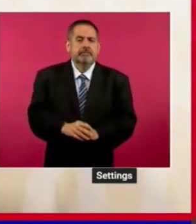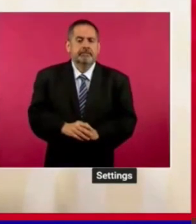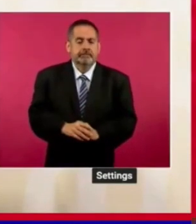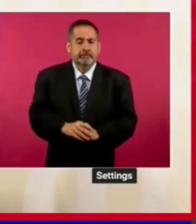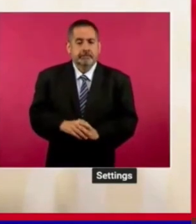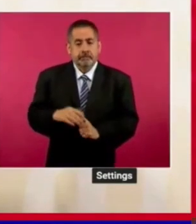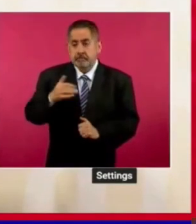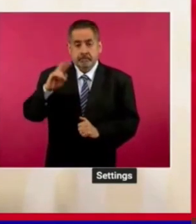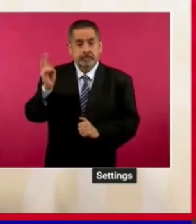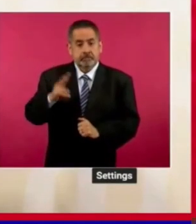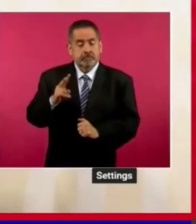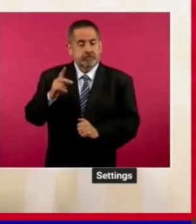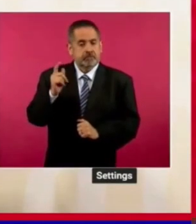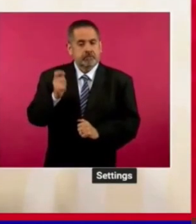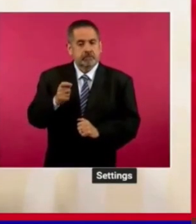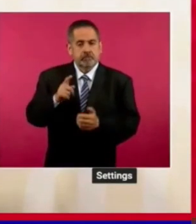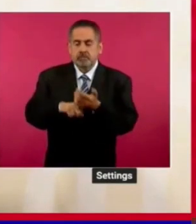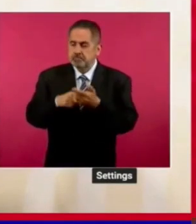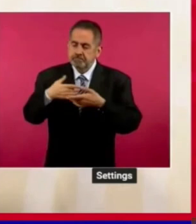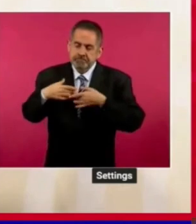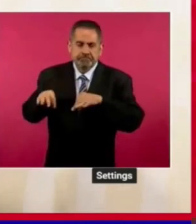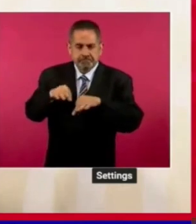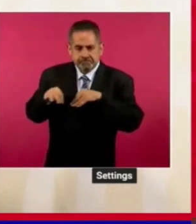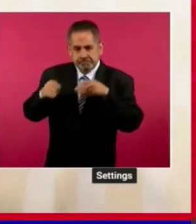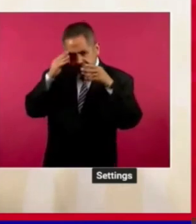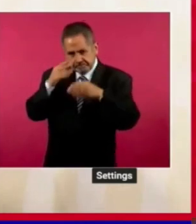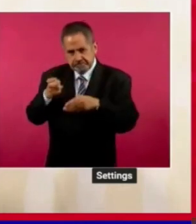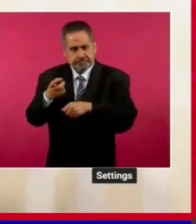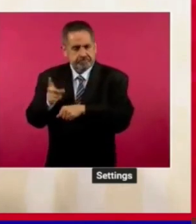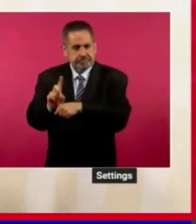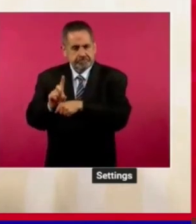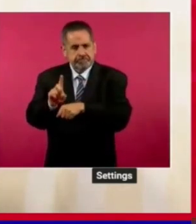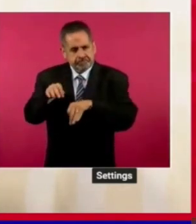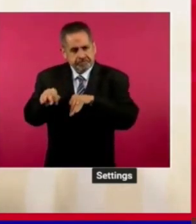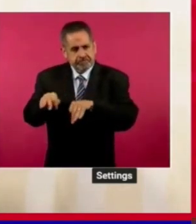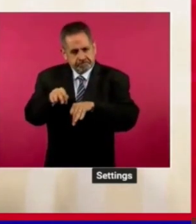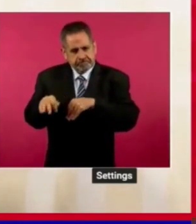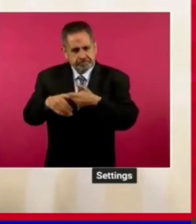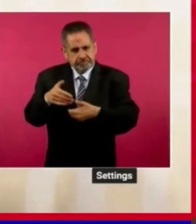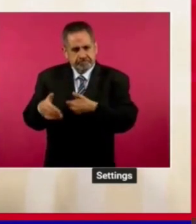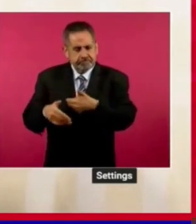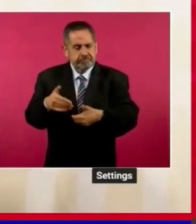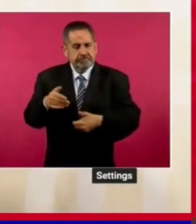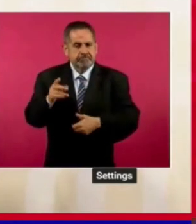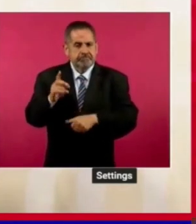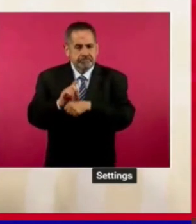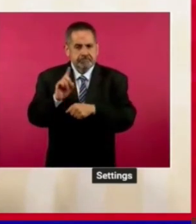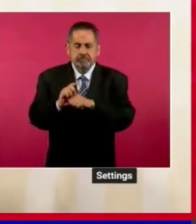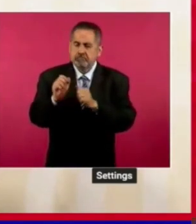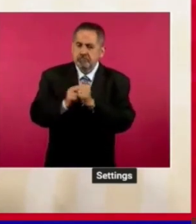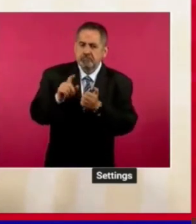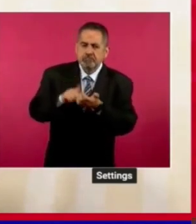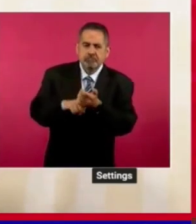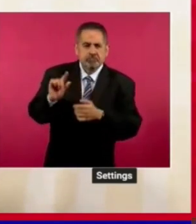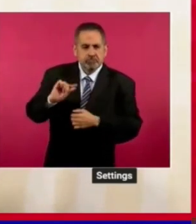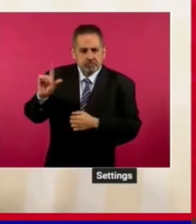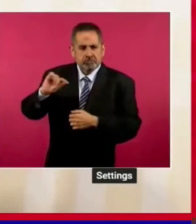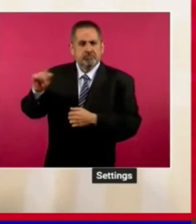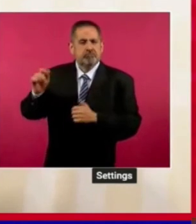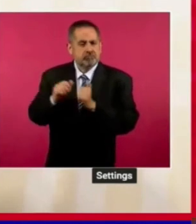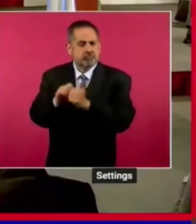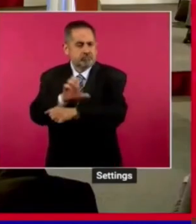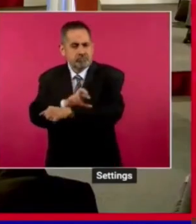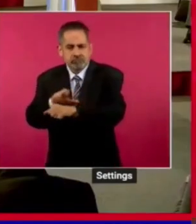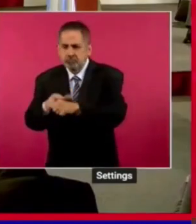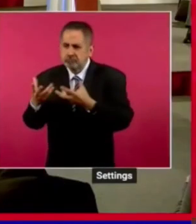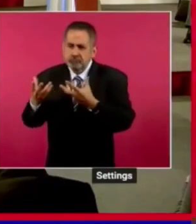Y la verdad, estamos trabajando para eso todos los días, con profesionalismo, de manera